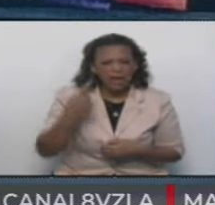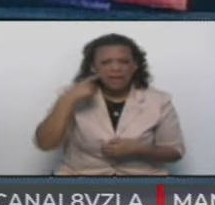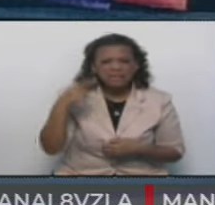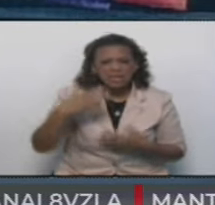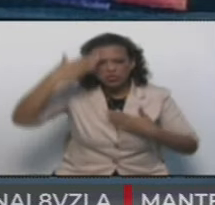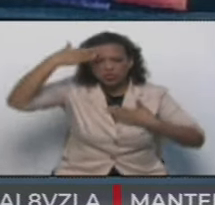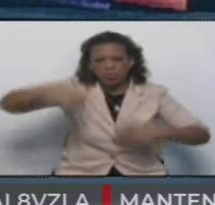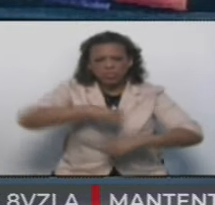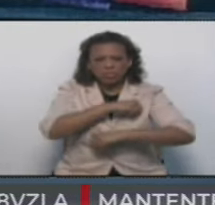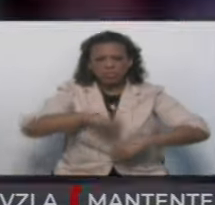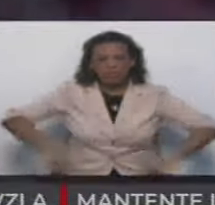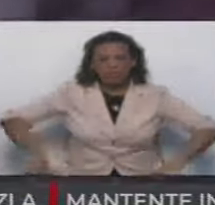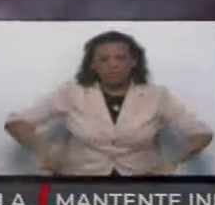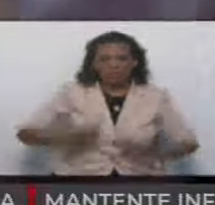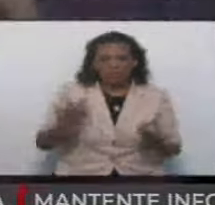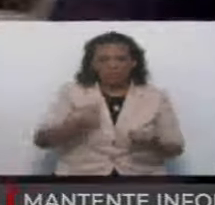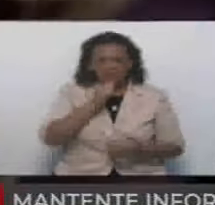Chávez?